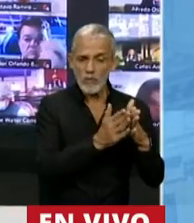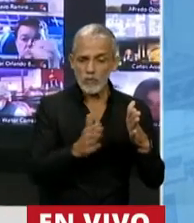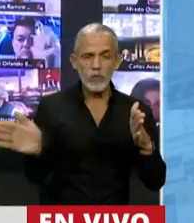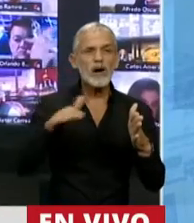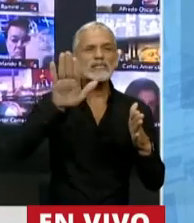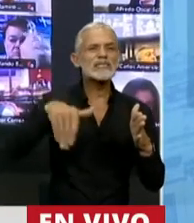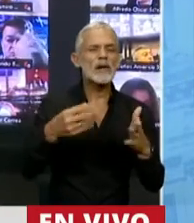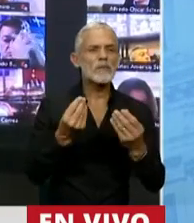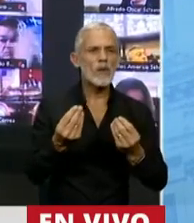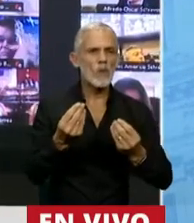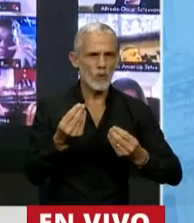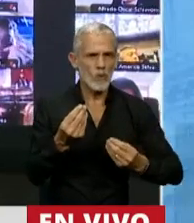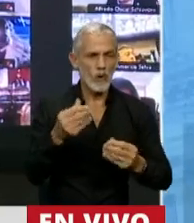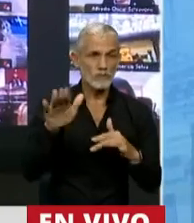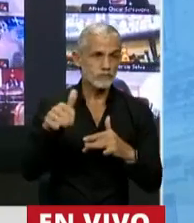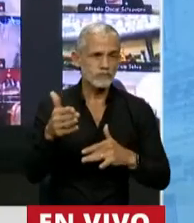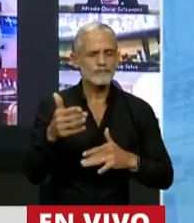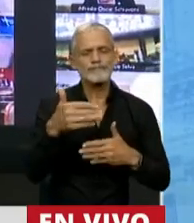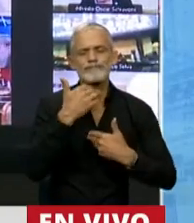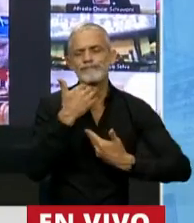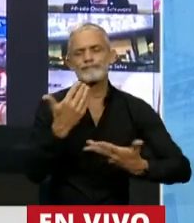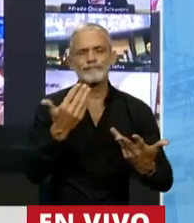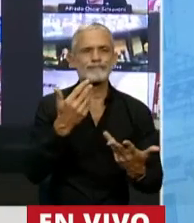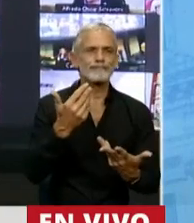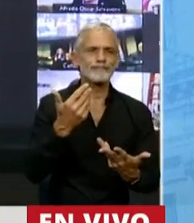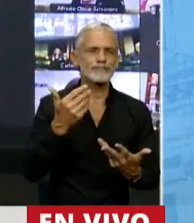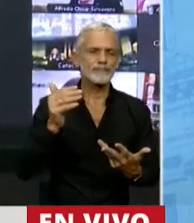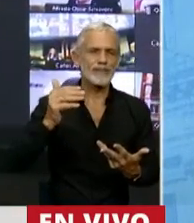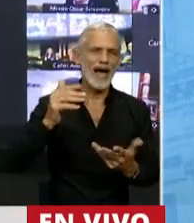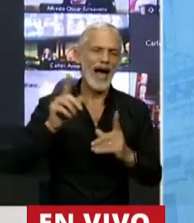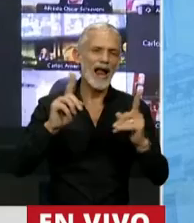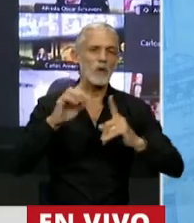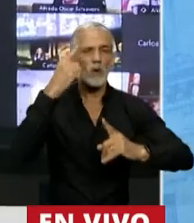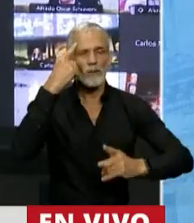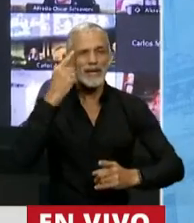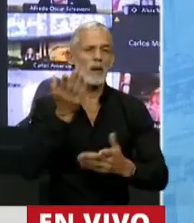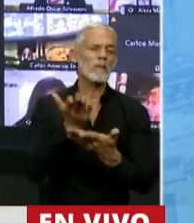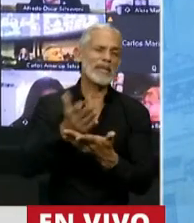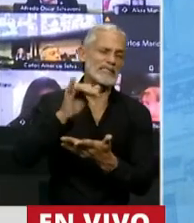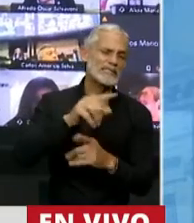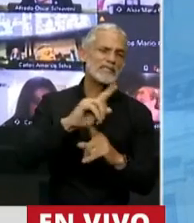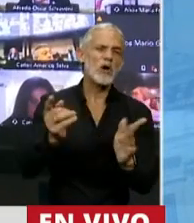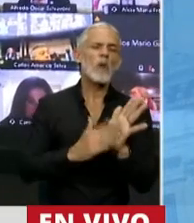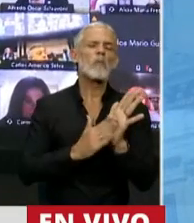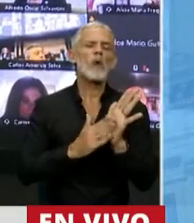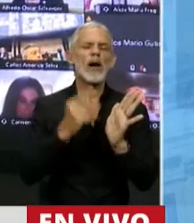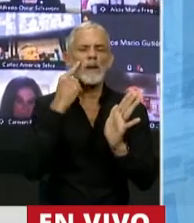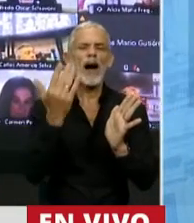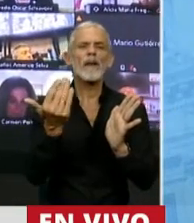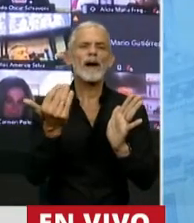convocada donde más allá de quienes en todo caso puedan solicitar a uno distinto tipo de